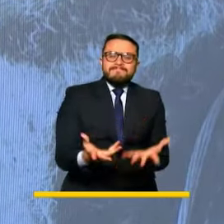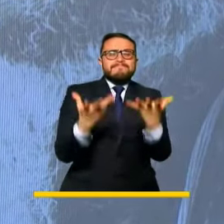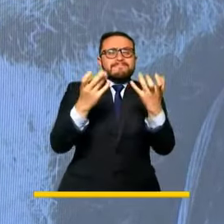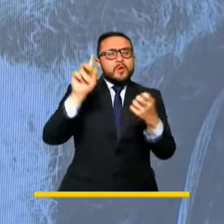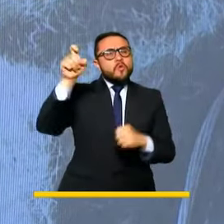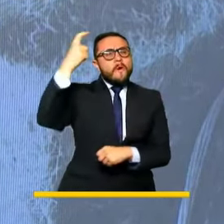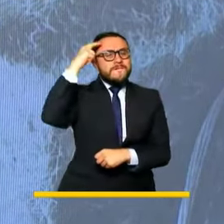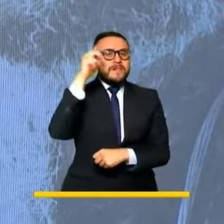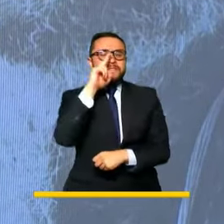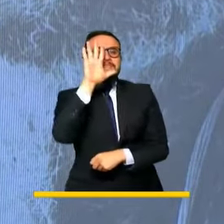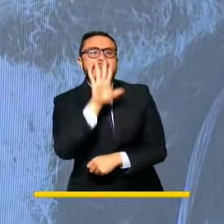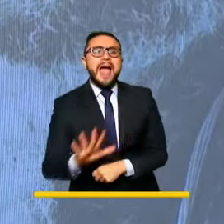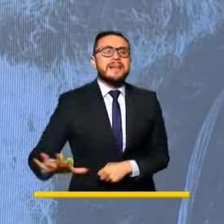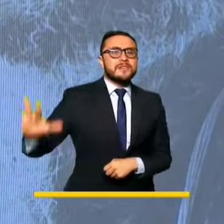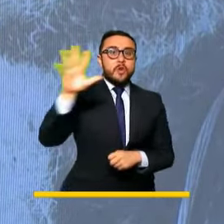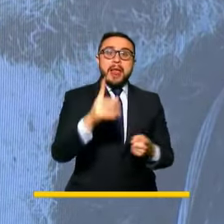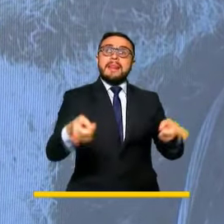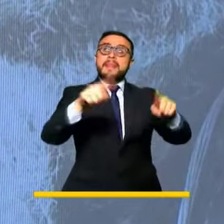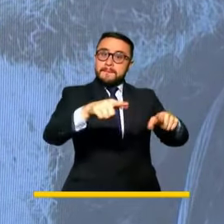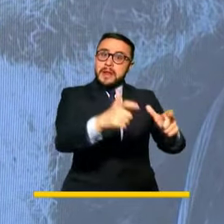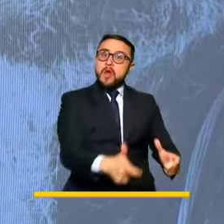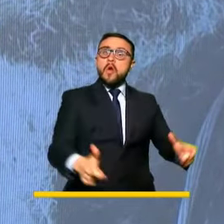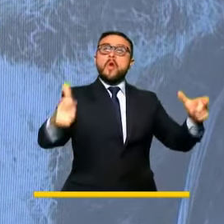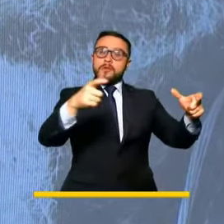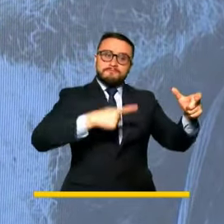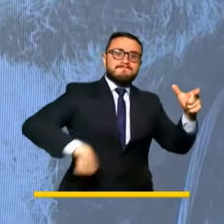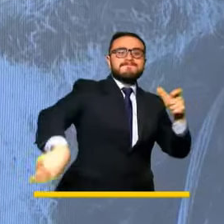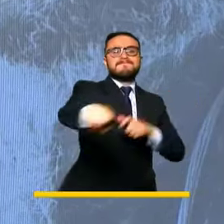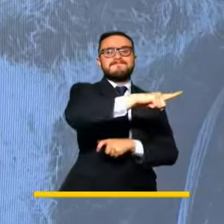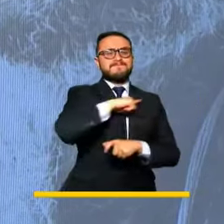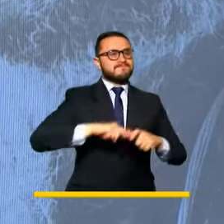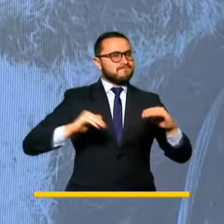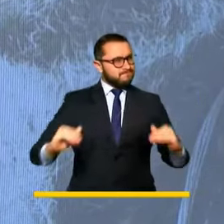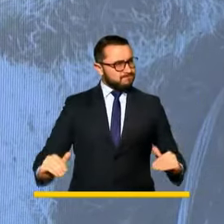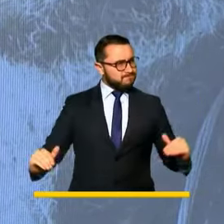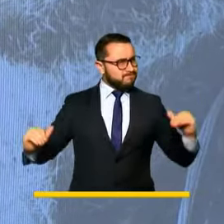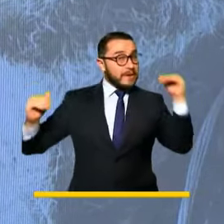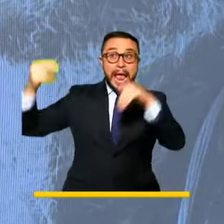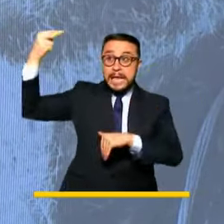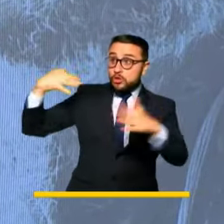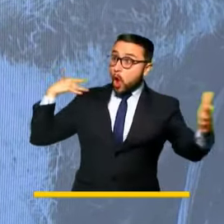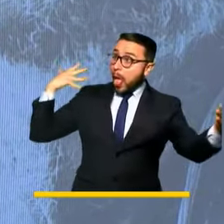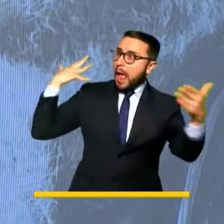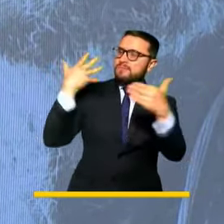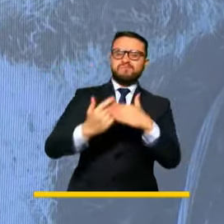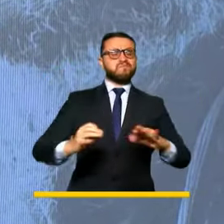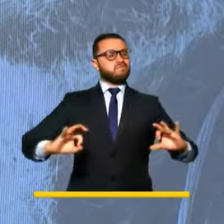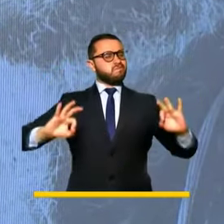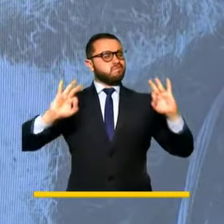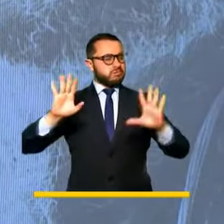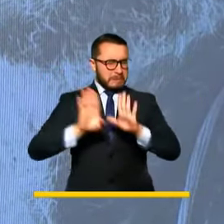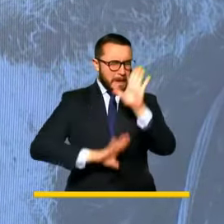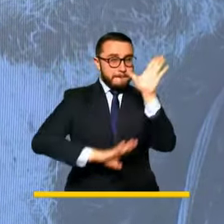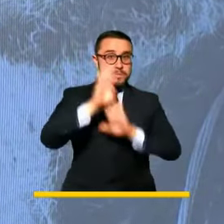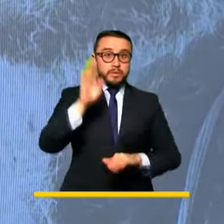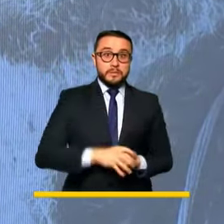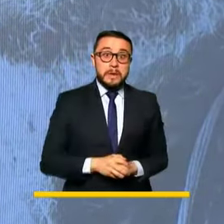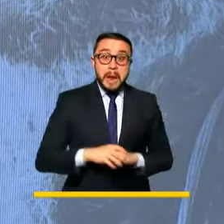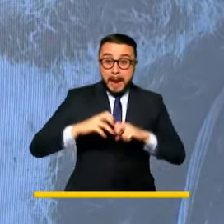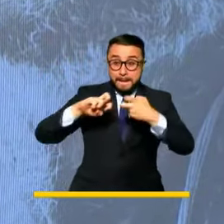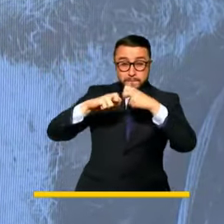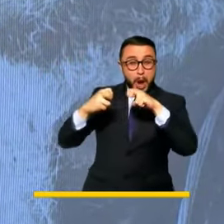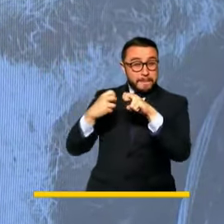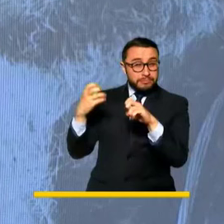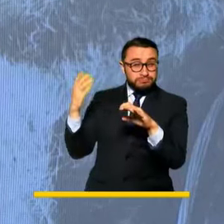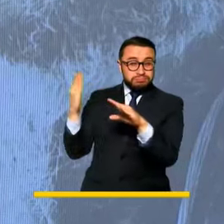nacional y al Congreso de la República a la altura de la historia. Superar los problemas de los sistemas